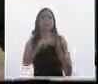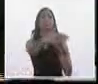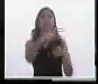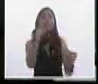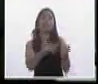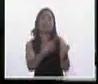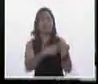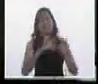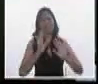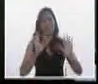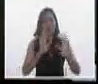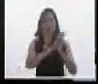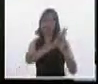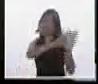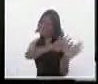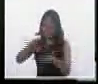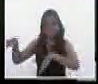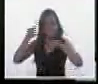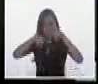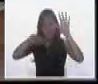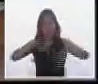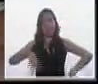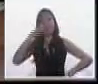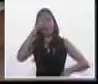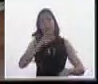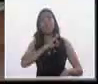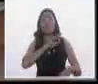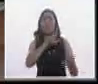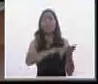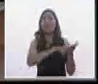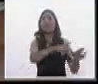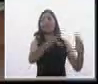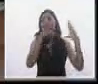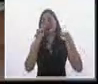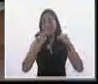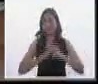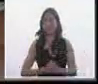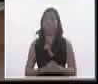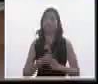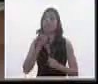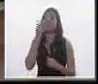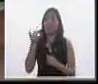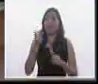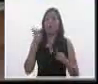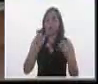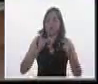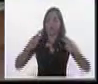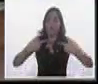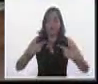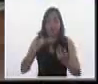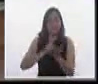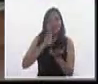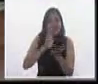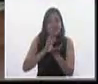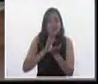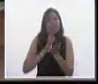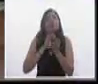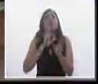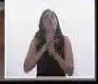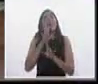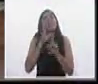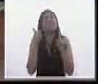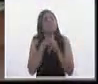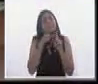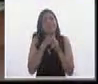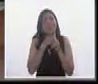desde lo que nos pueden enseñar Así es pues Rut hablamos de personas con discapacidad Cuáles son los principales